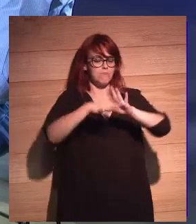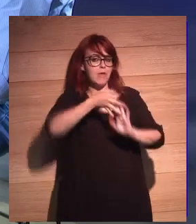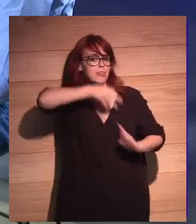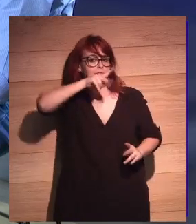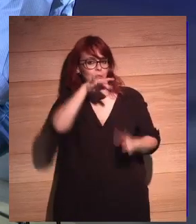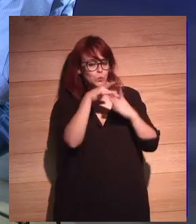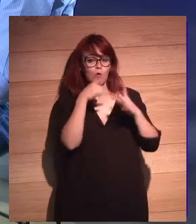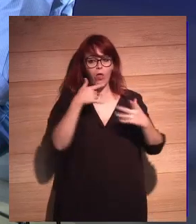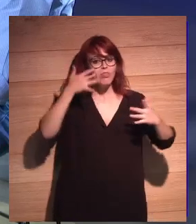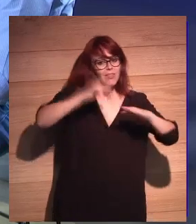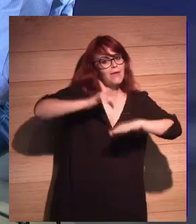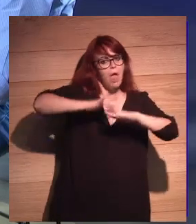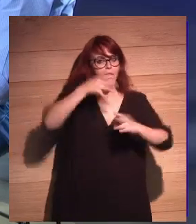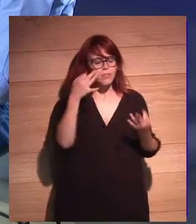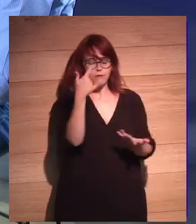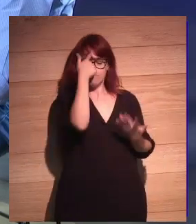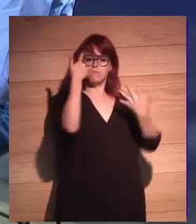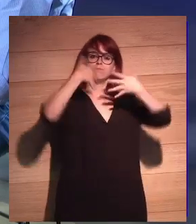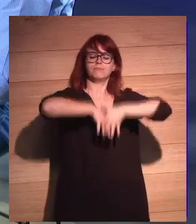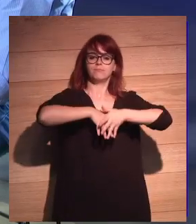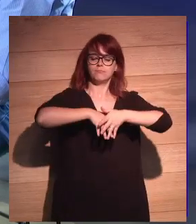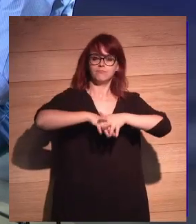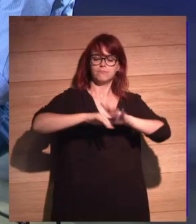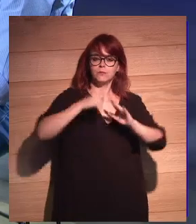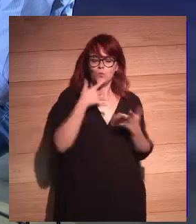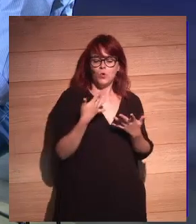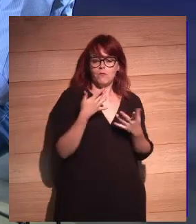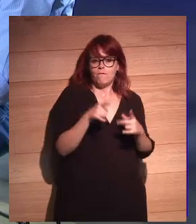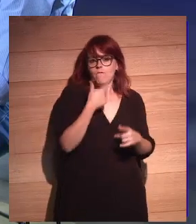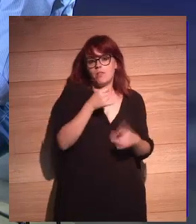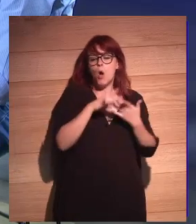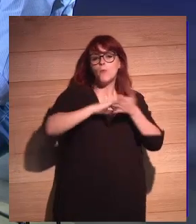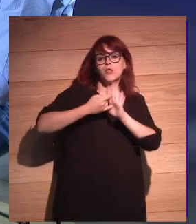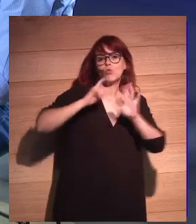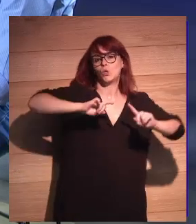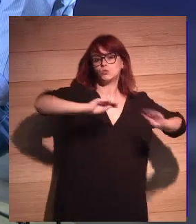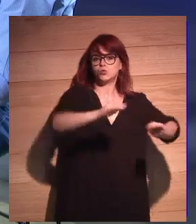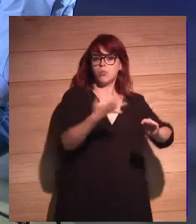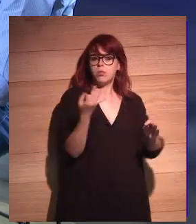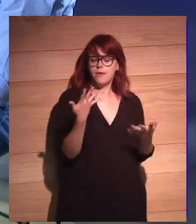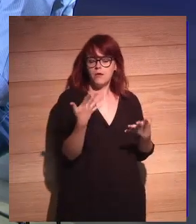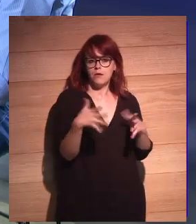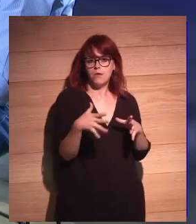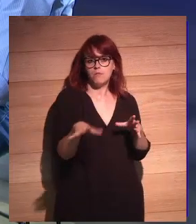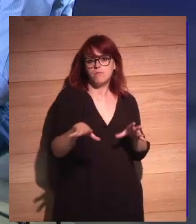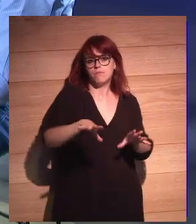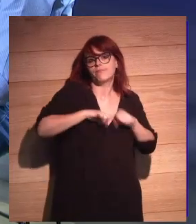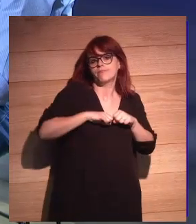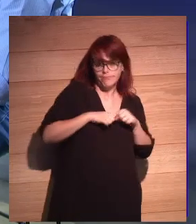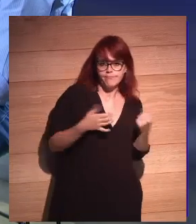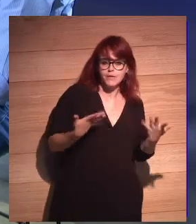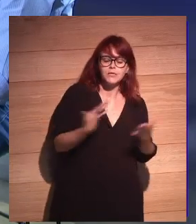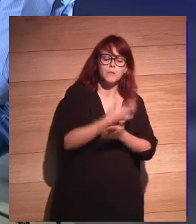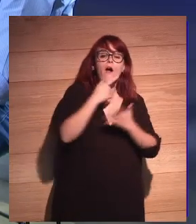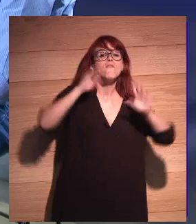digital y que se lo crean dentro de su proyecto educativo, que eso también es un tema... Es que además yo creo que en la formación de